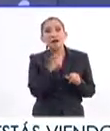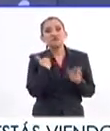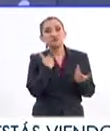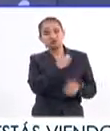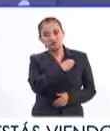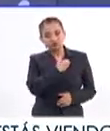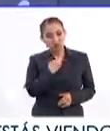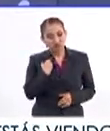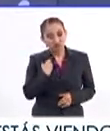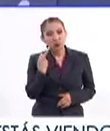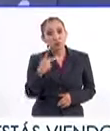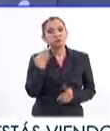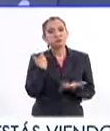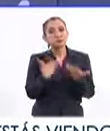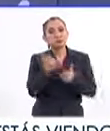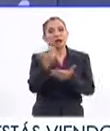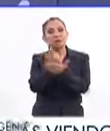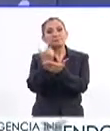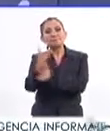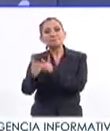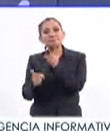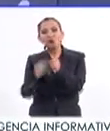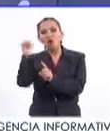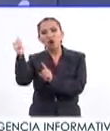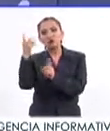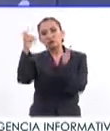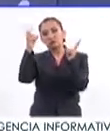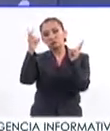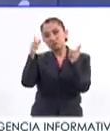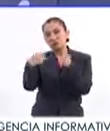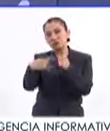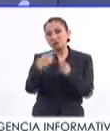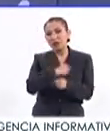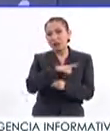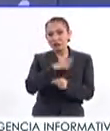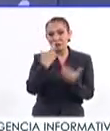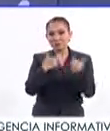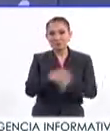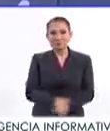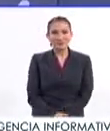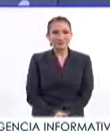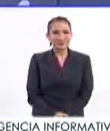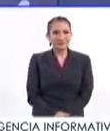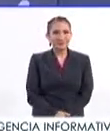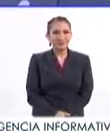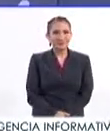comprometido sus logros deportivos con otros aspectos de la salud. Regresamos.